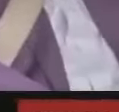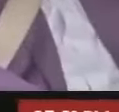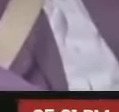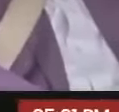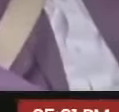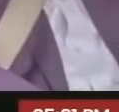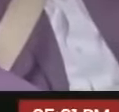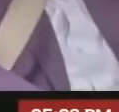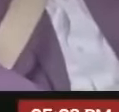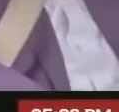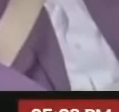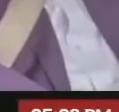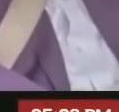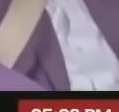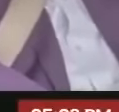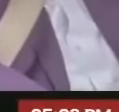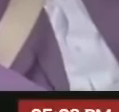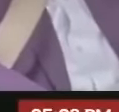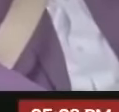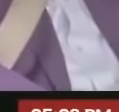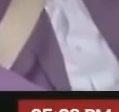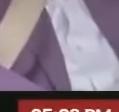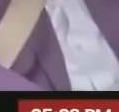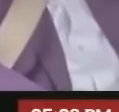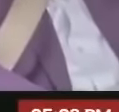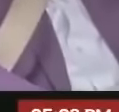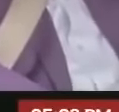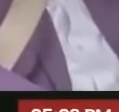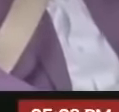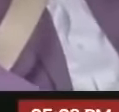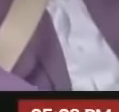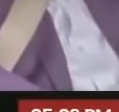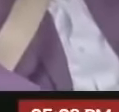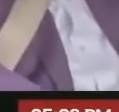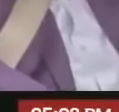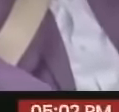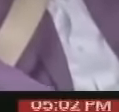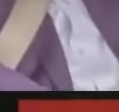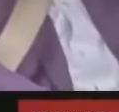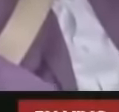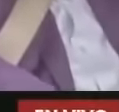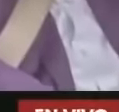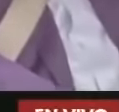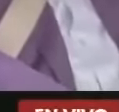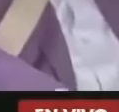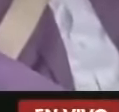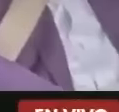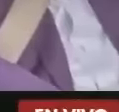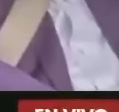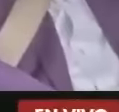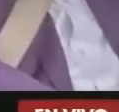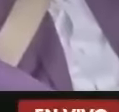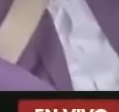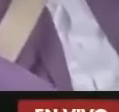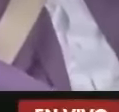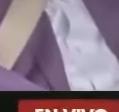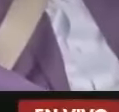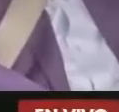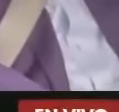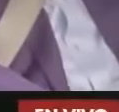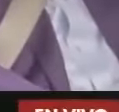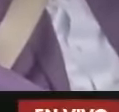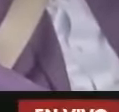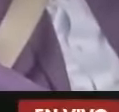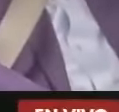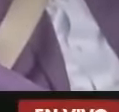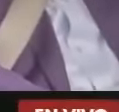y una experiencia de muchos años ya, ya nos van a contar, atendiendo los